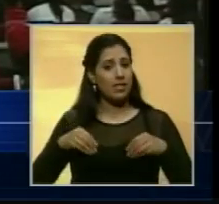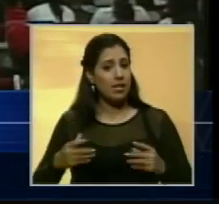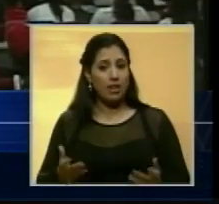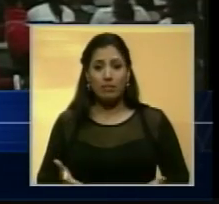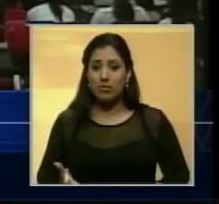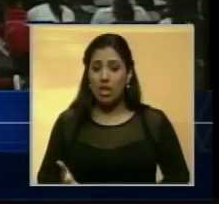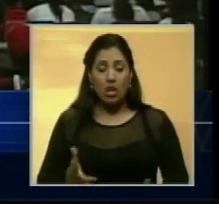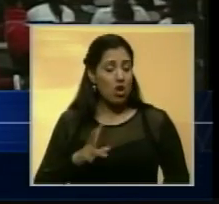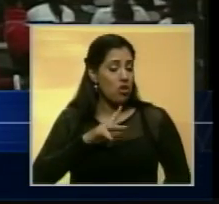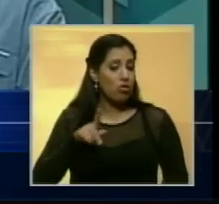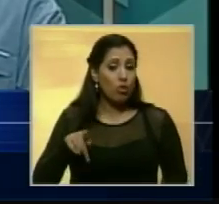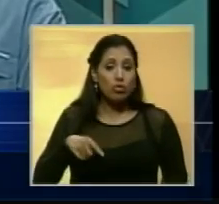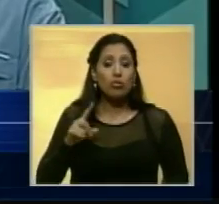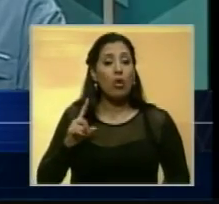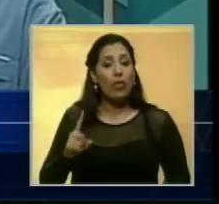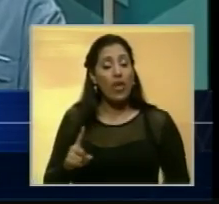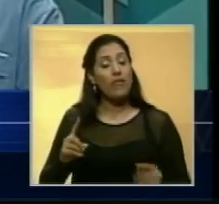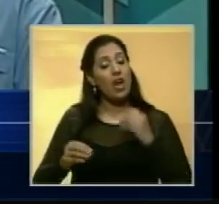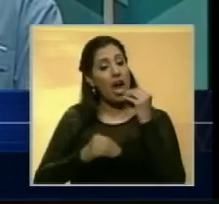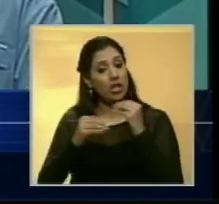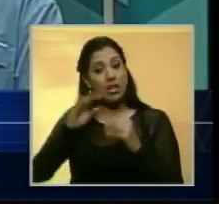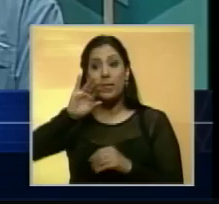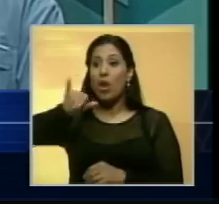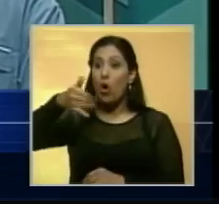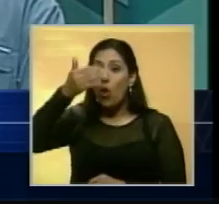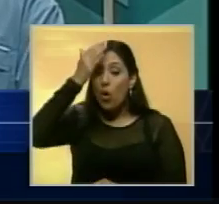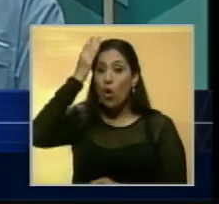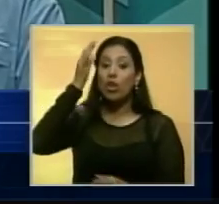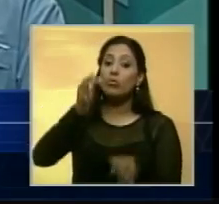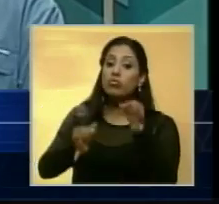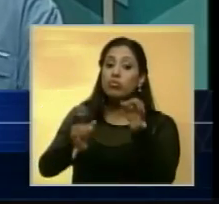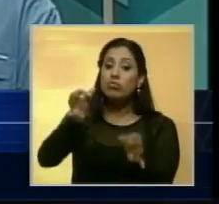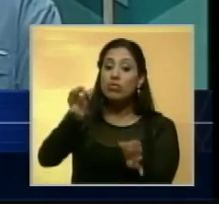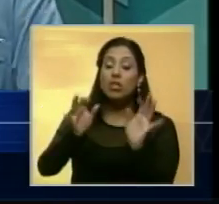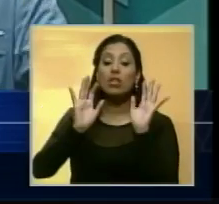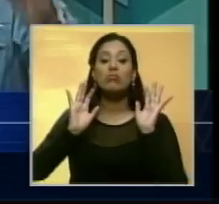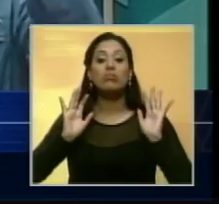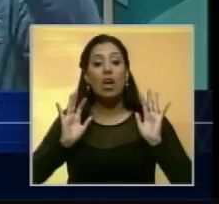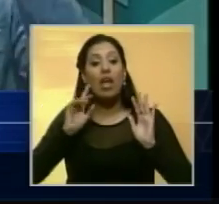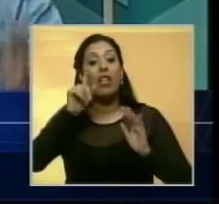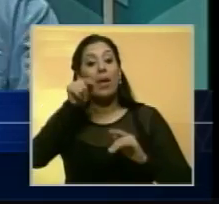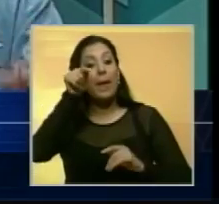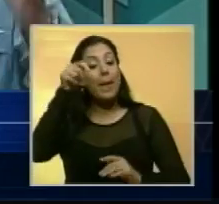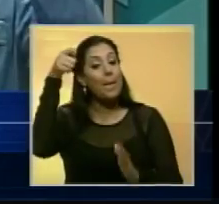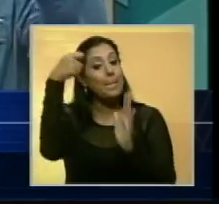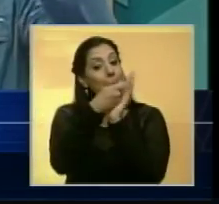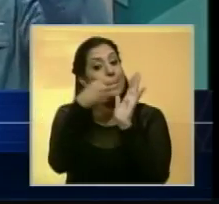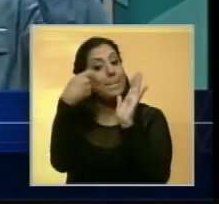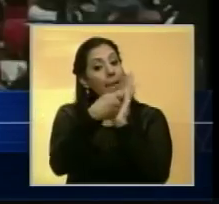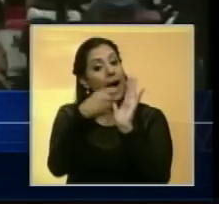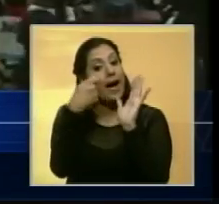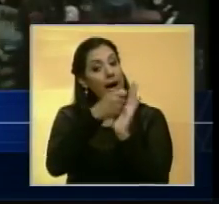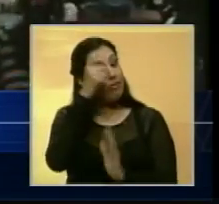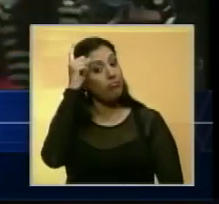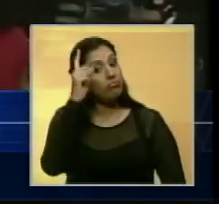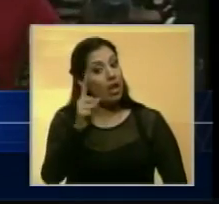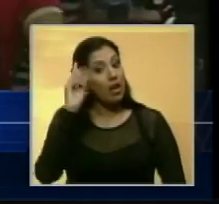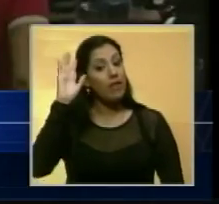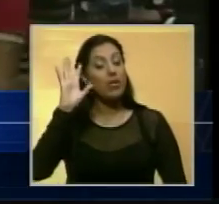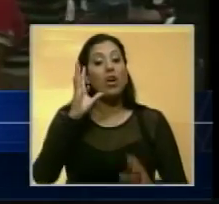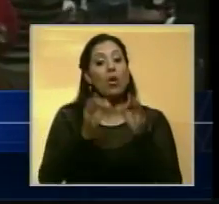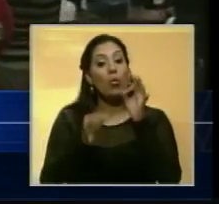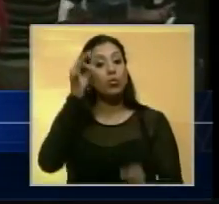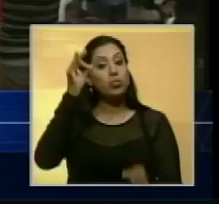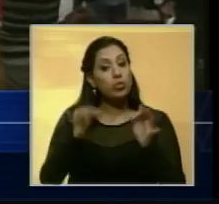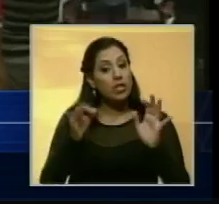inaceptable. Nosotros tenemos que actuar, Jorge, jurídicamente y que ellos paguen lo que tienen que pagar ante